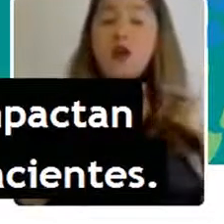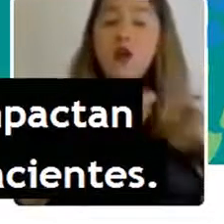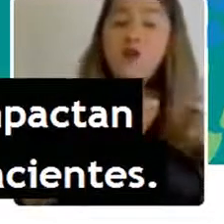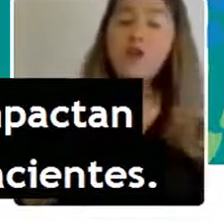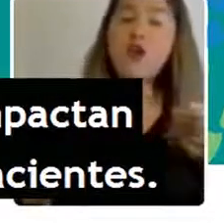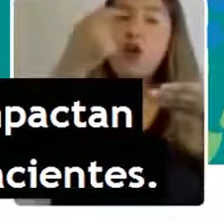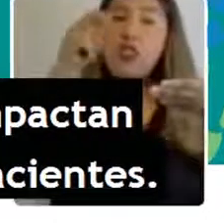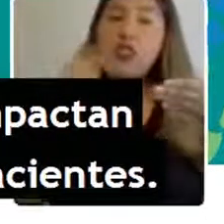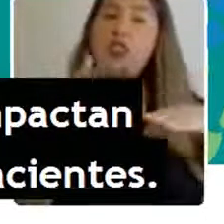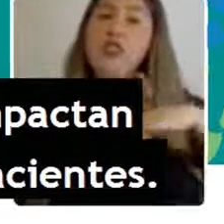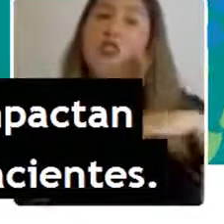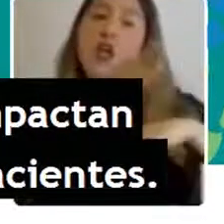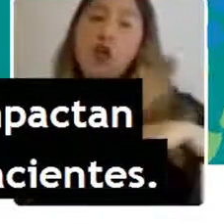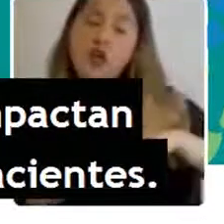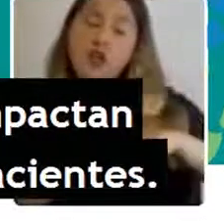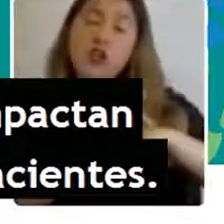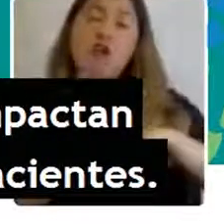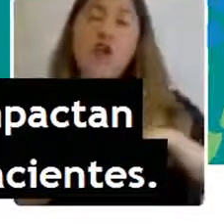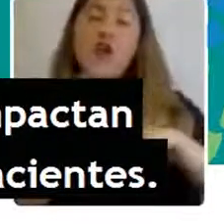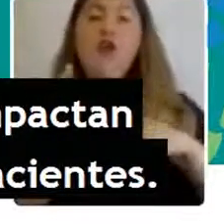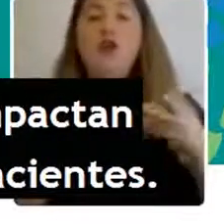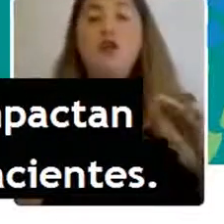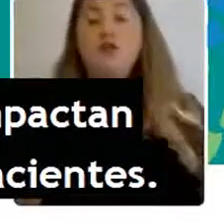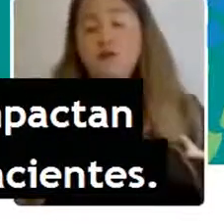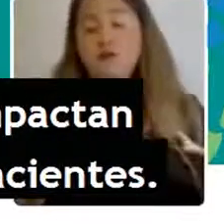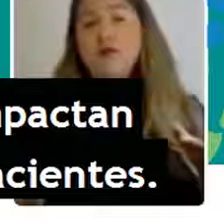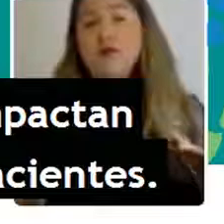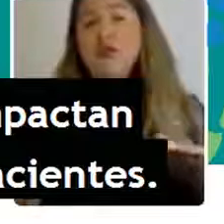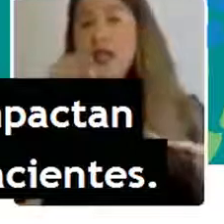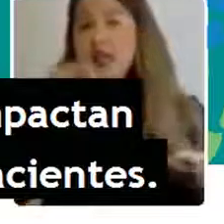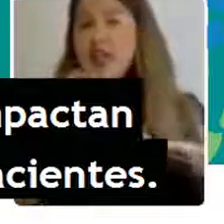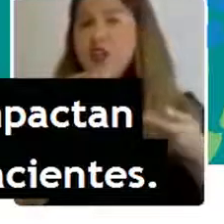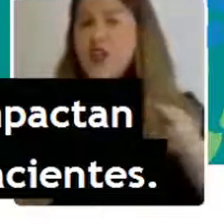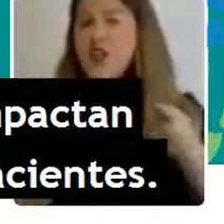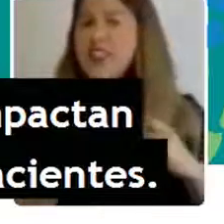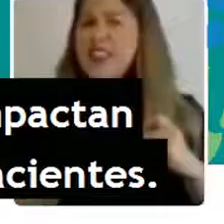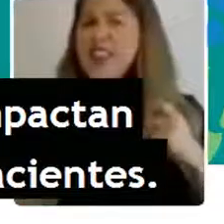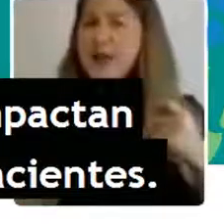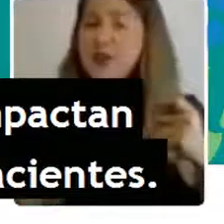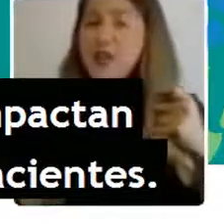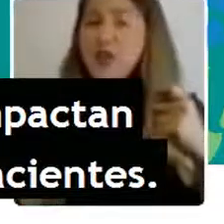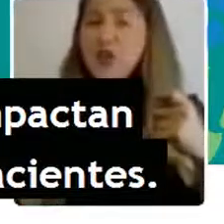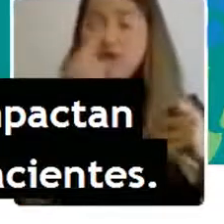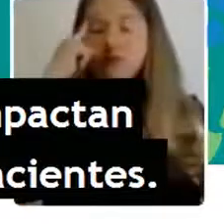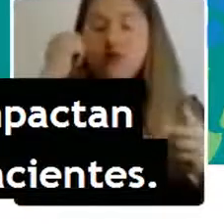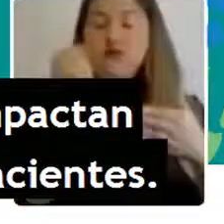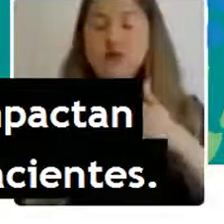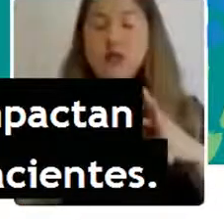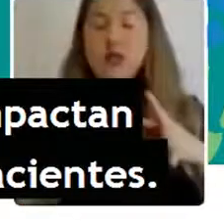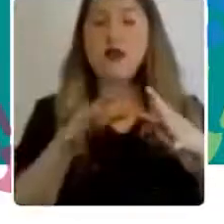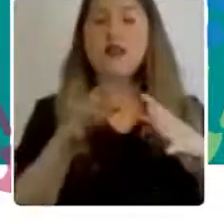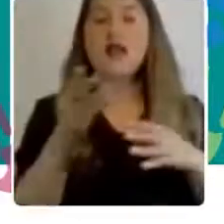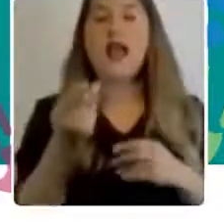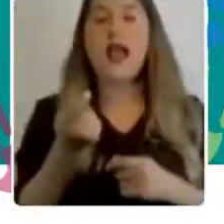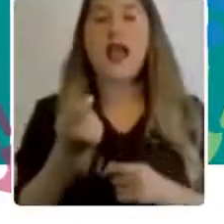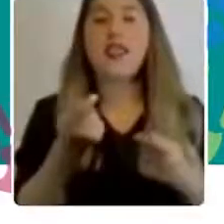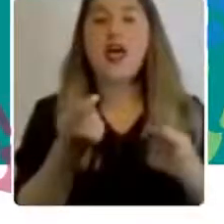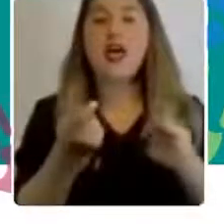particular aquellos tratamientos que impactan en la sobrevida y calidad de vida de los